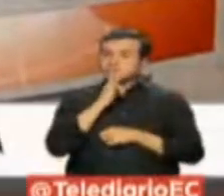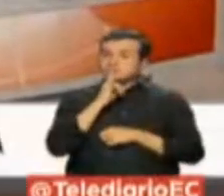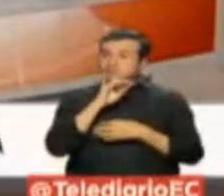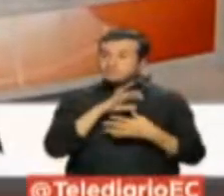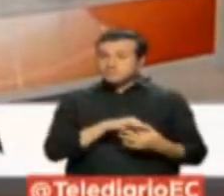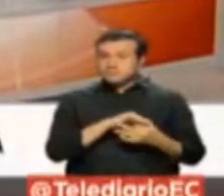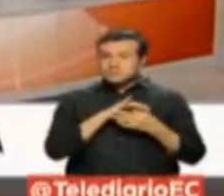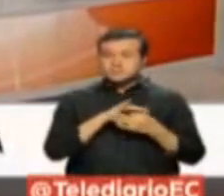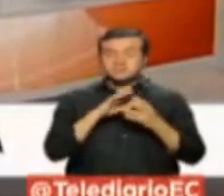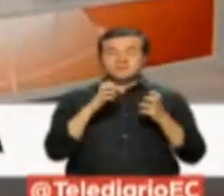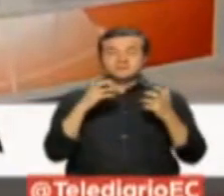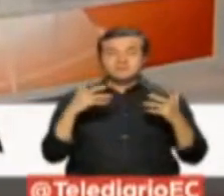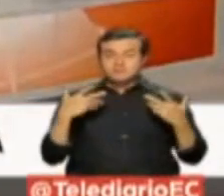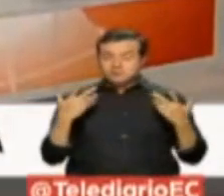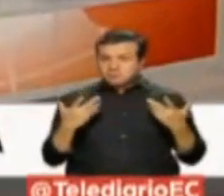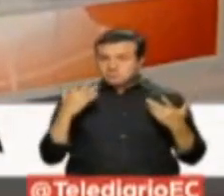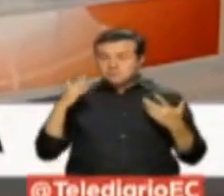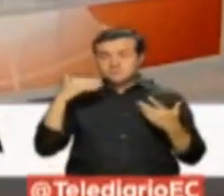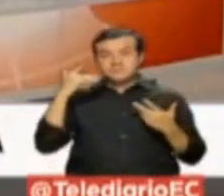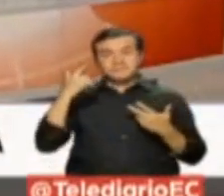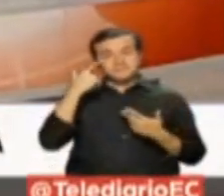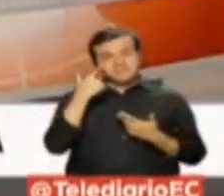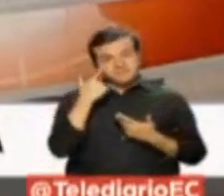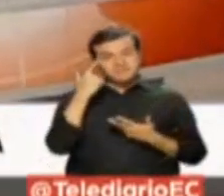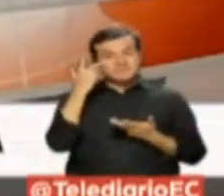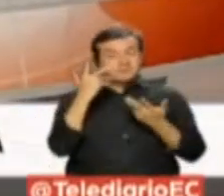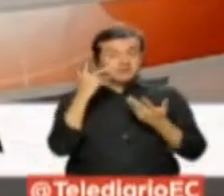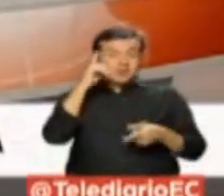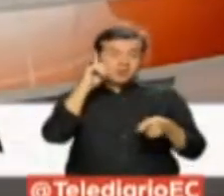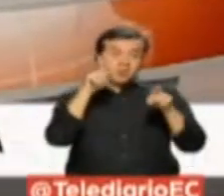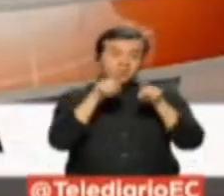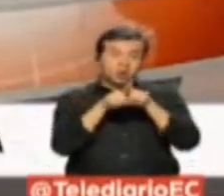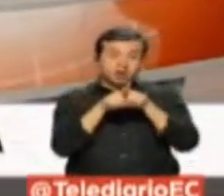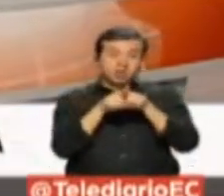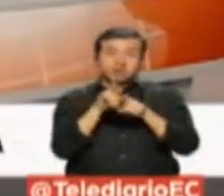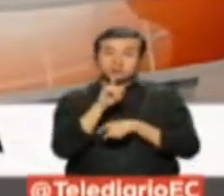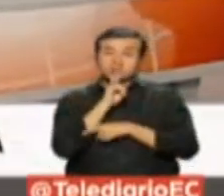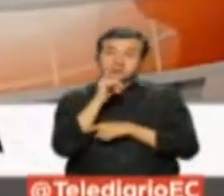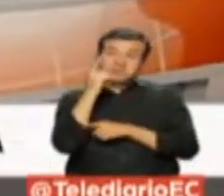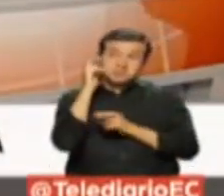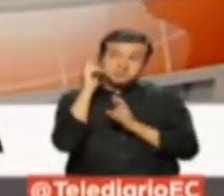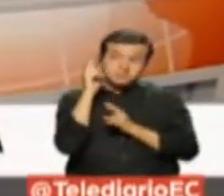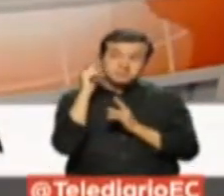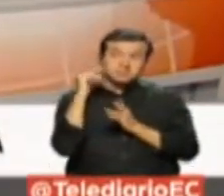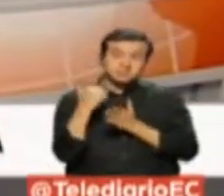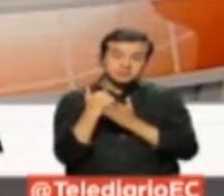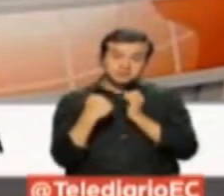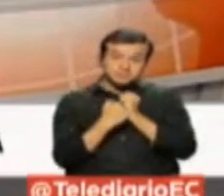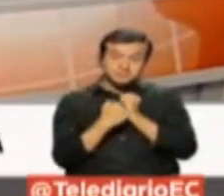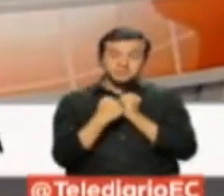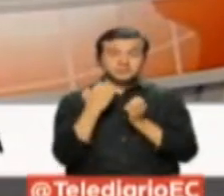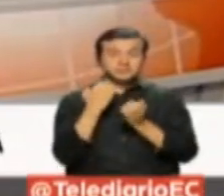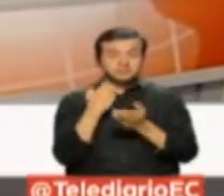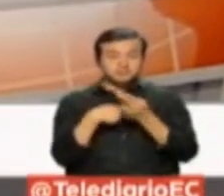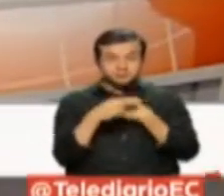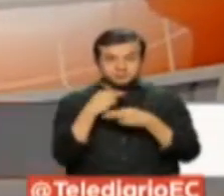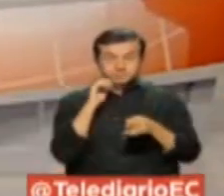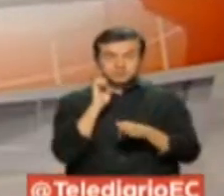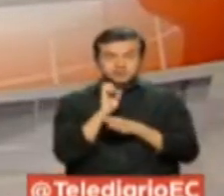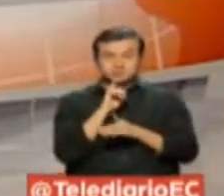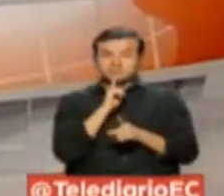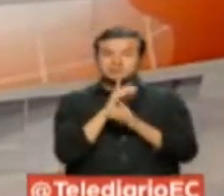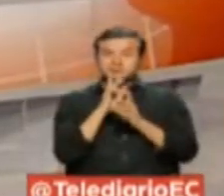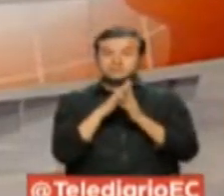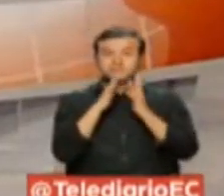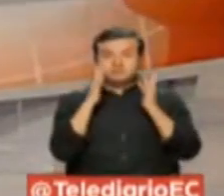Estados Unidos, tratando de llegar en los próximos años a un posible acuerdo bilateral con ellos. Eso va a ayudar muchísimo a que el mercado ecuatoriano se llene